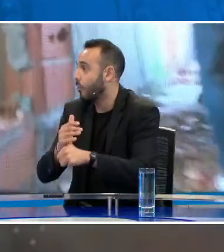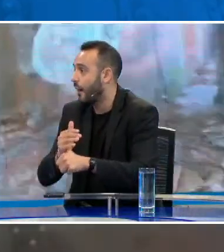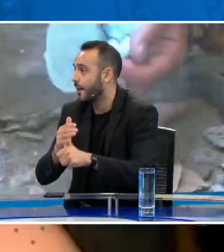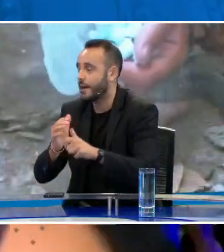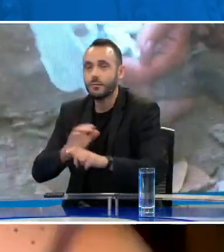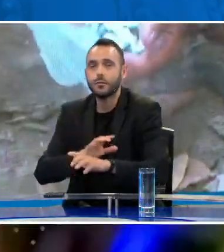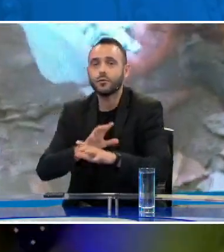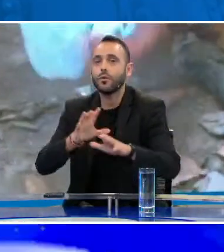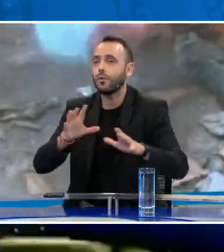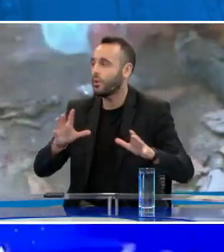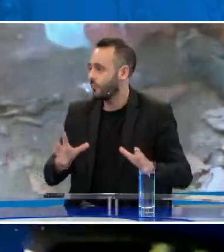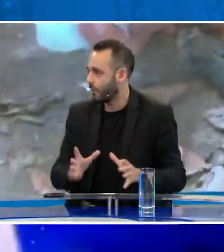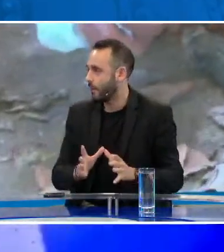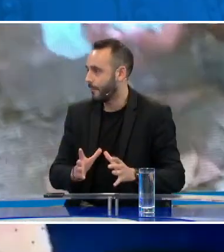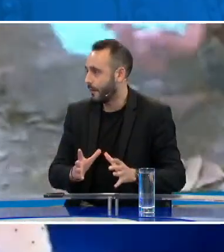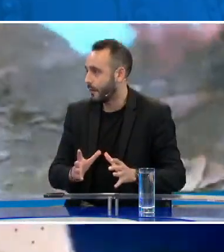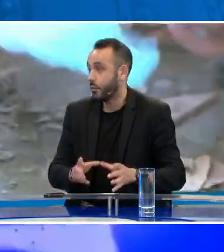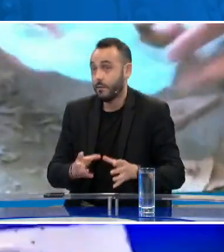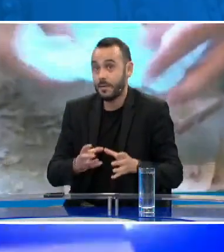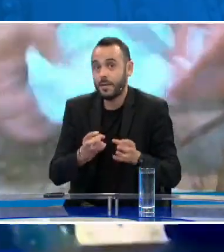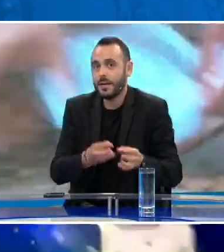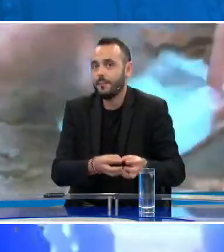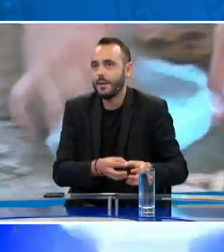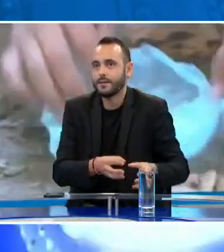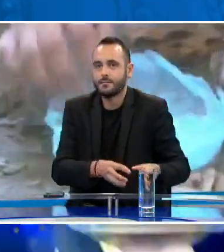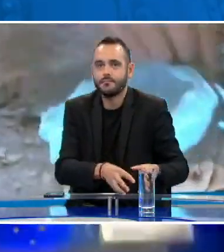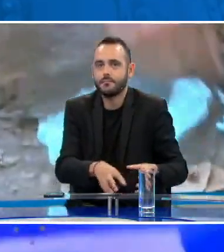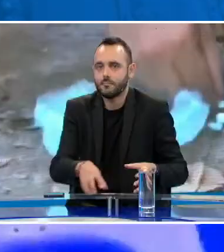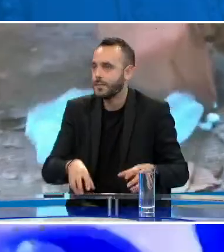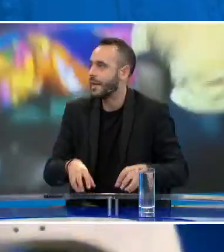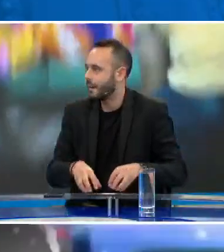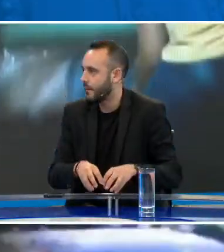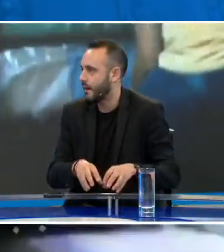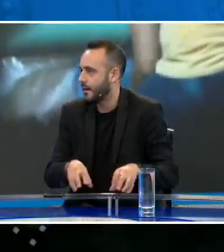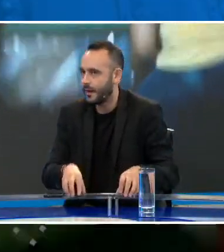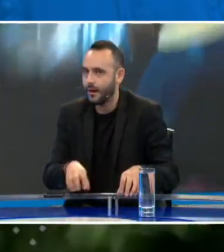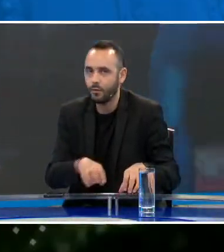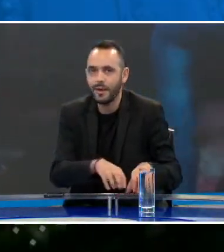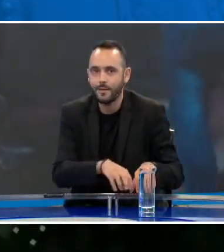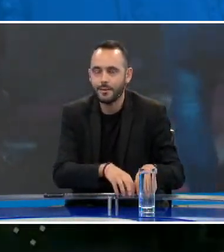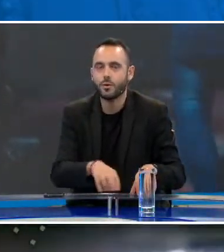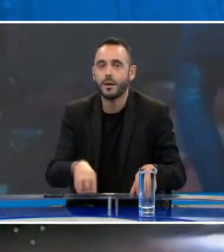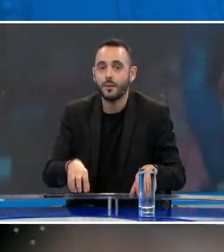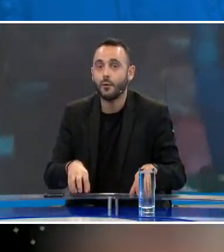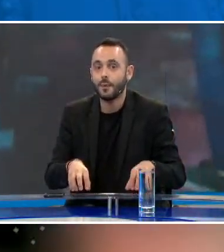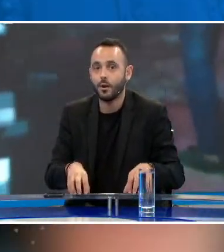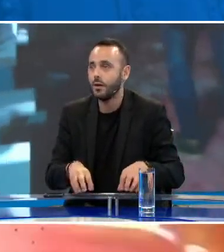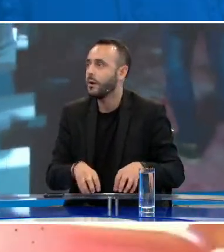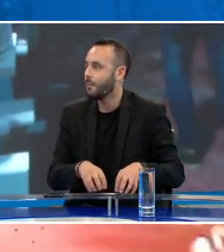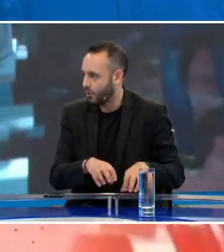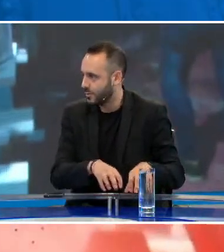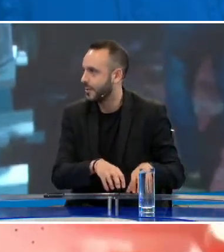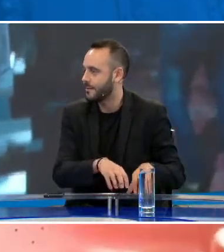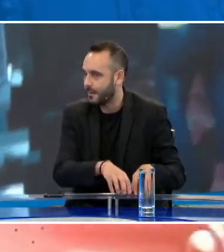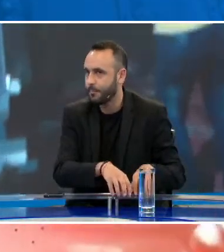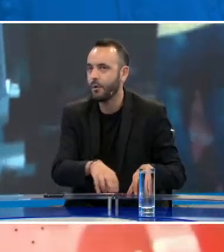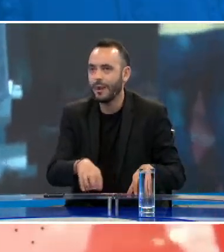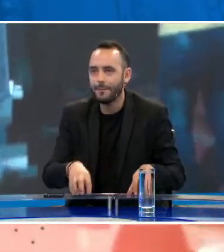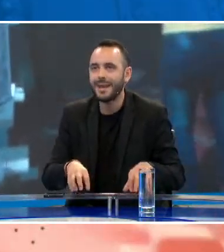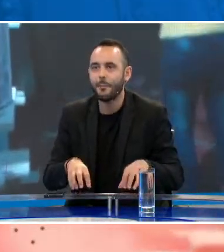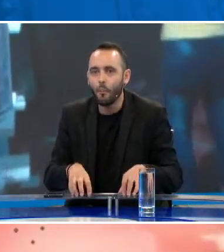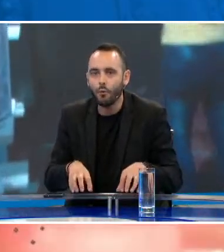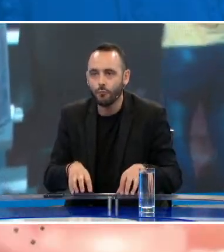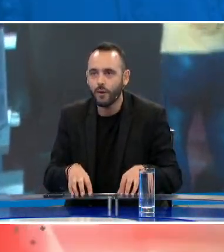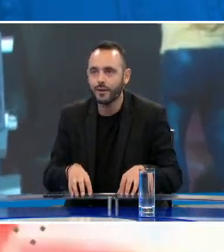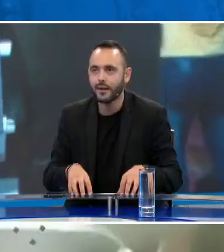de guardia, todos los que forman parte, obviamente que las penas serán algunas de mayor gravedad o menor, pero se impone una